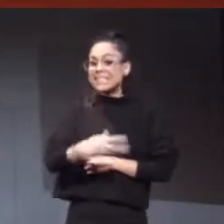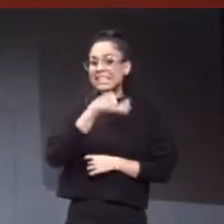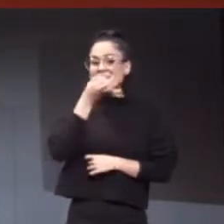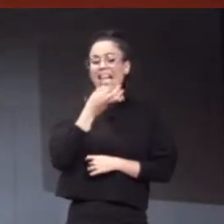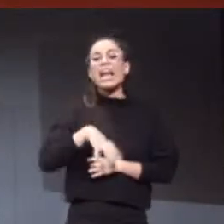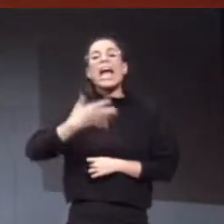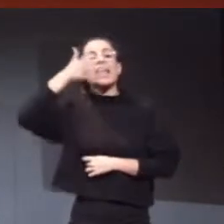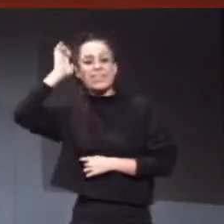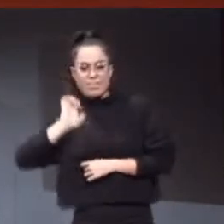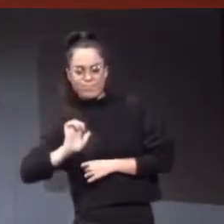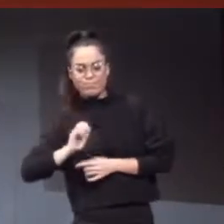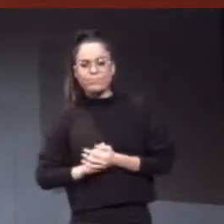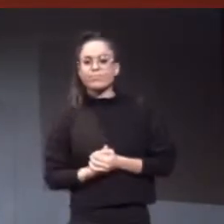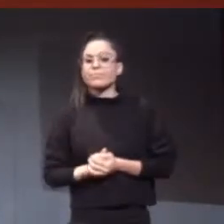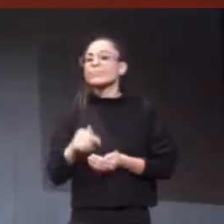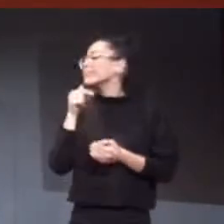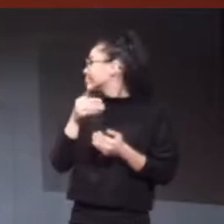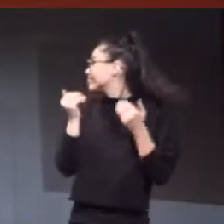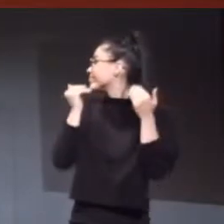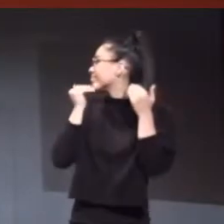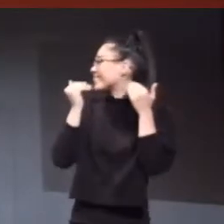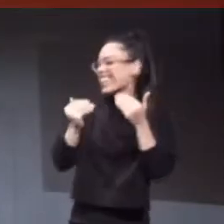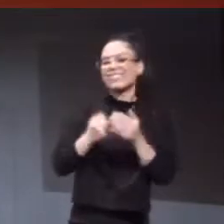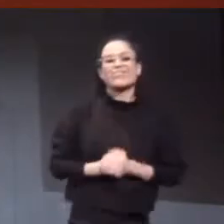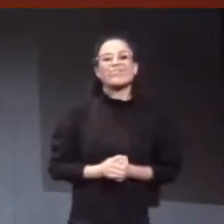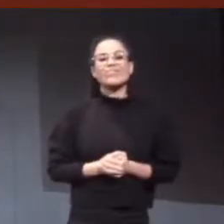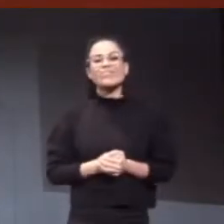Eider Arreal. Zuri ere, Eider, eskerrik asko.